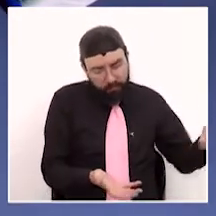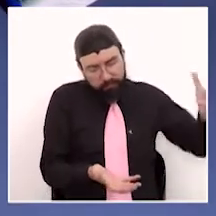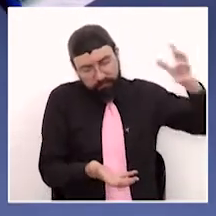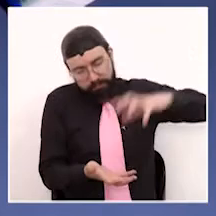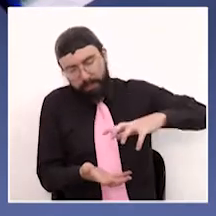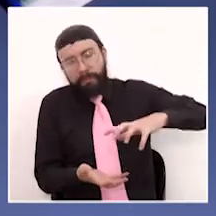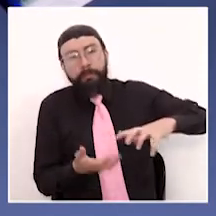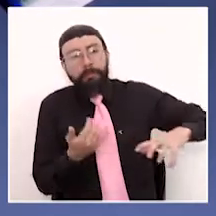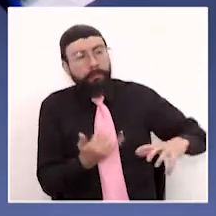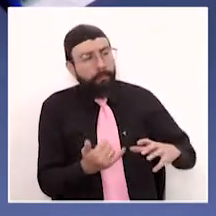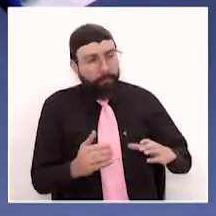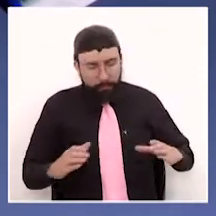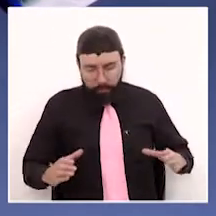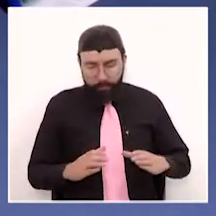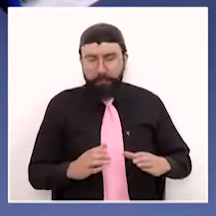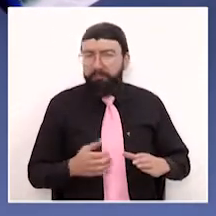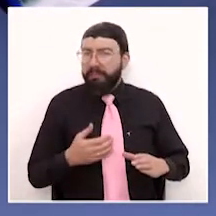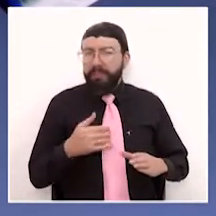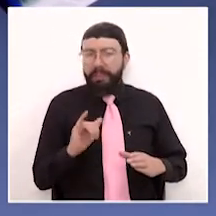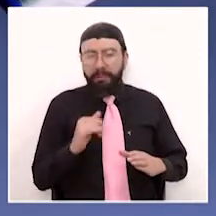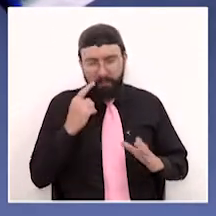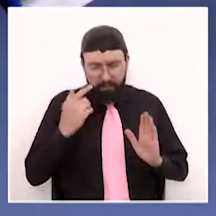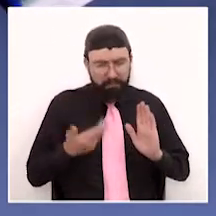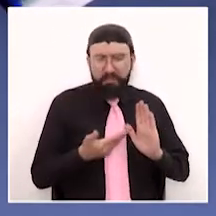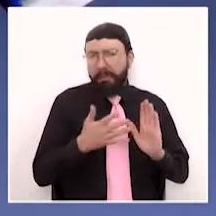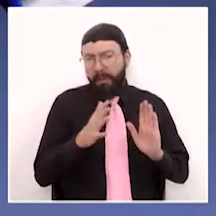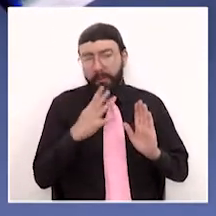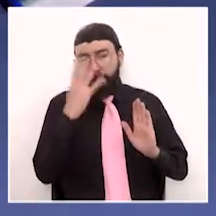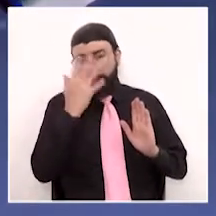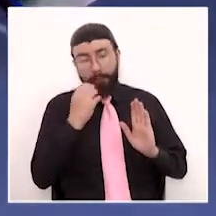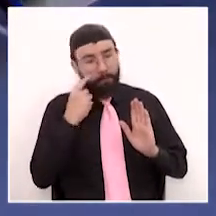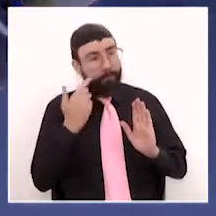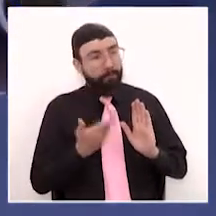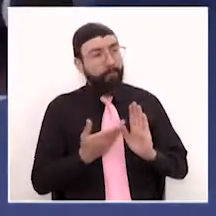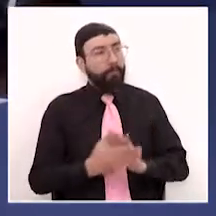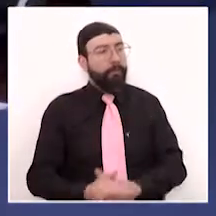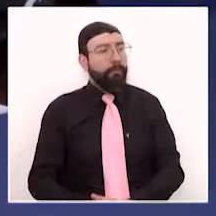quedar una presentación maravillosa.